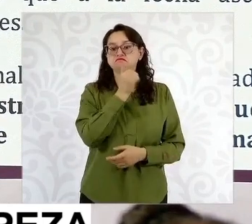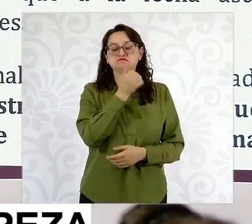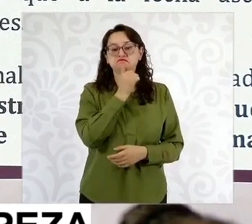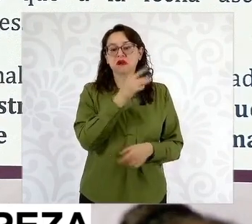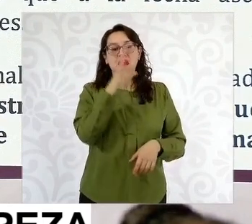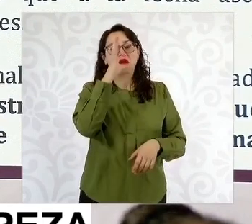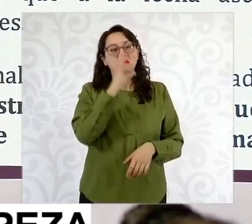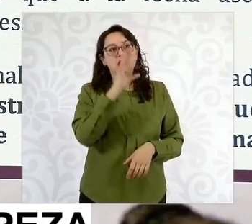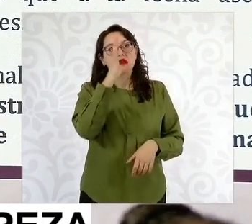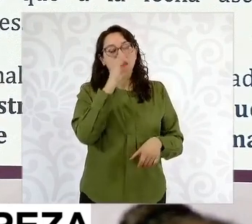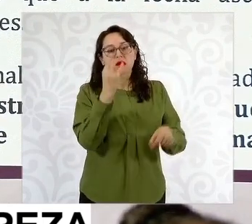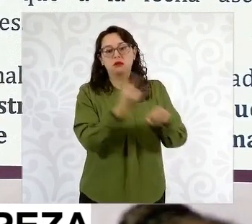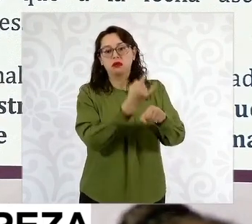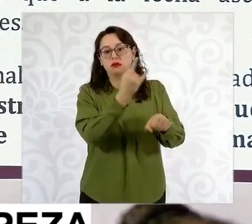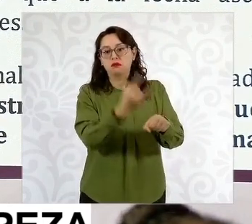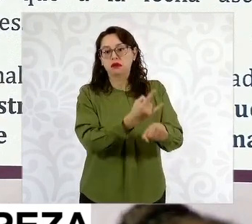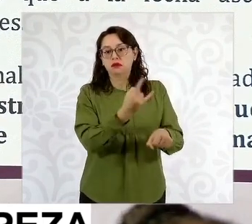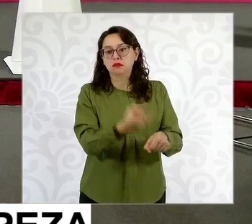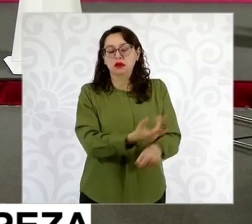y no cuentan con servicios.